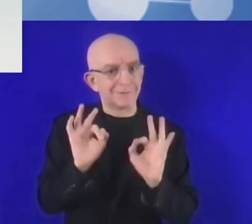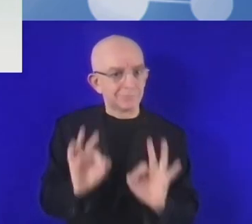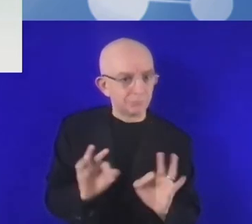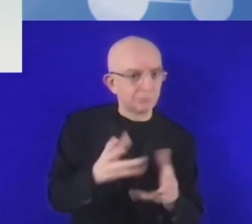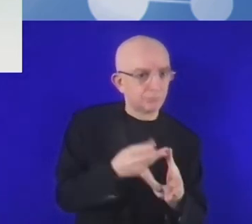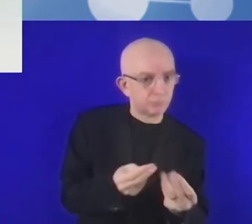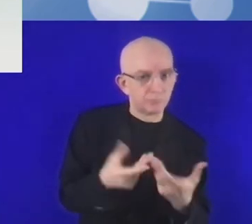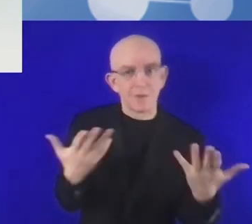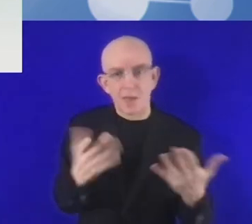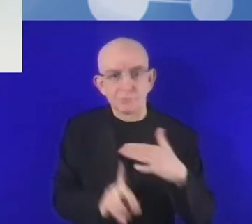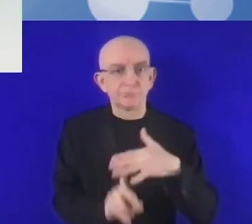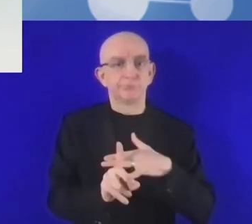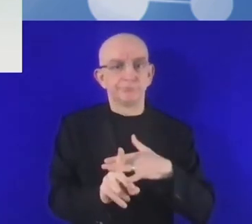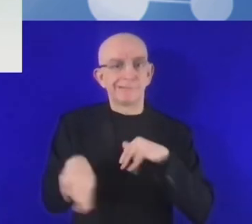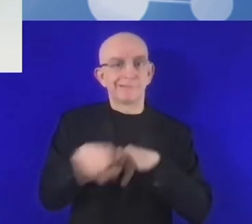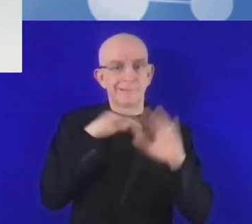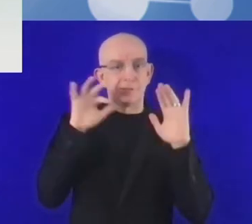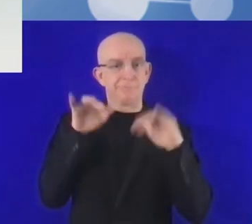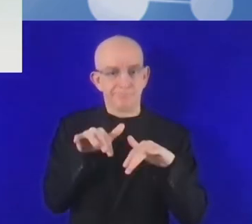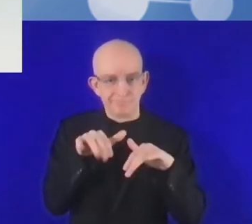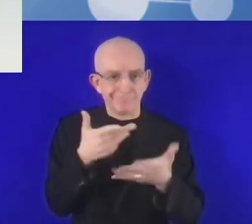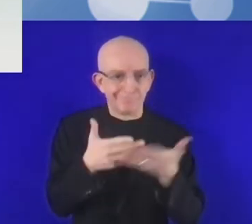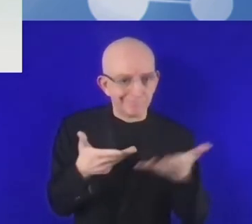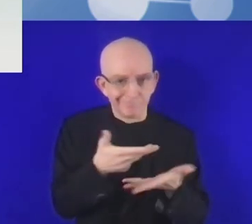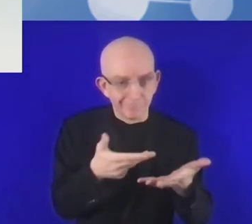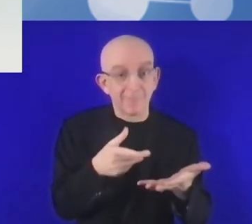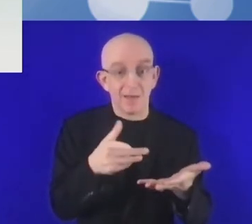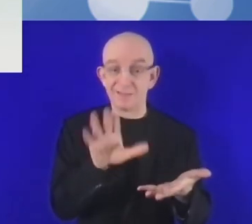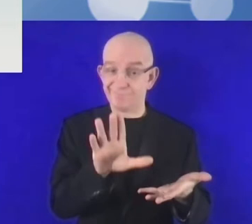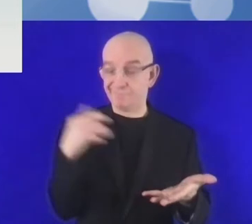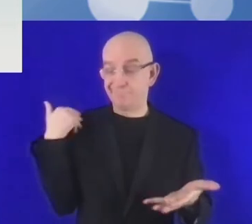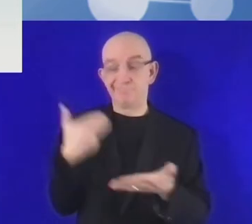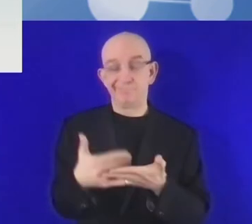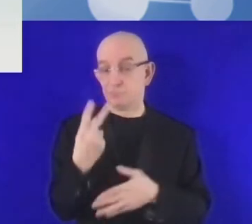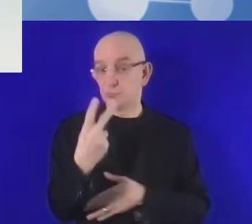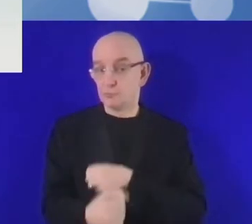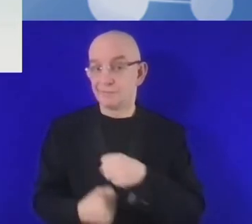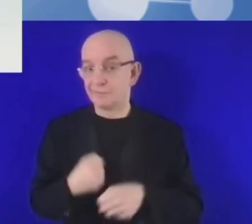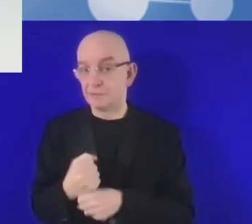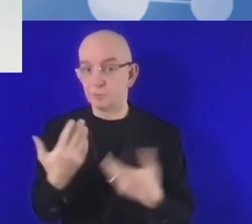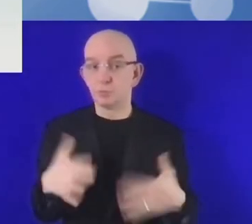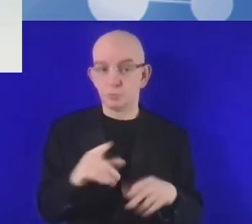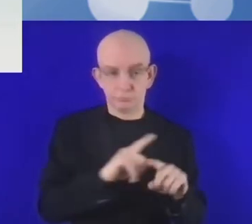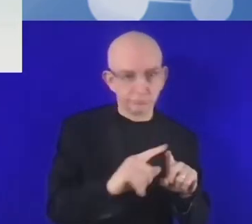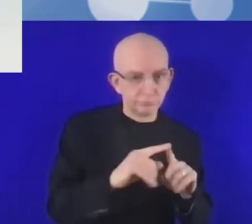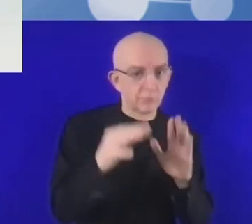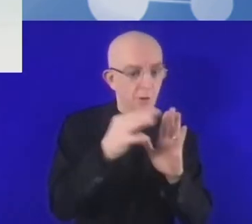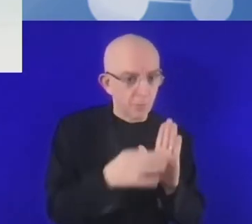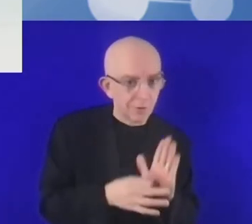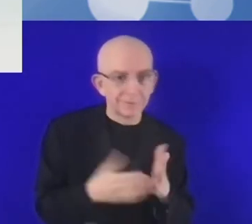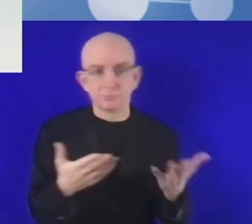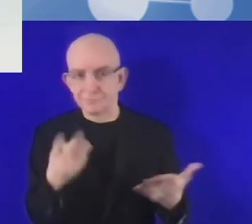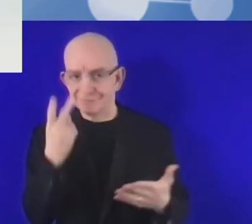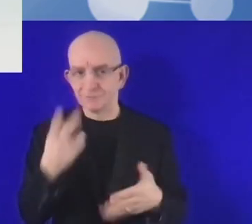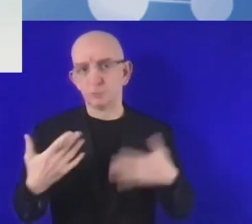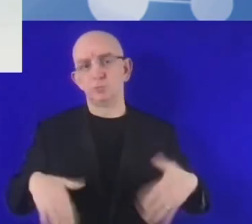importante. Los líderes y Las legislaturas tienen que